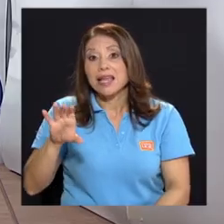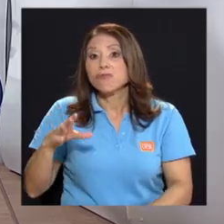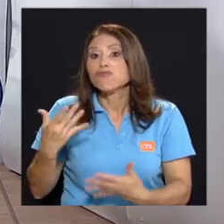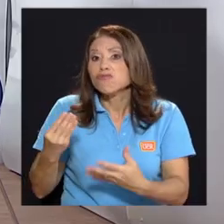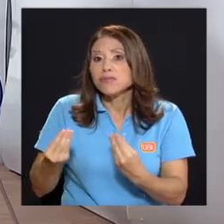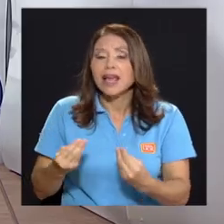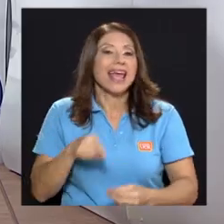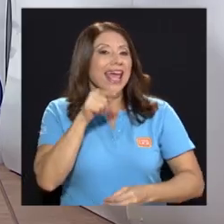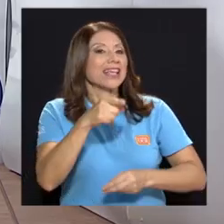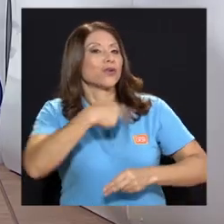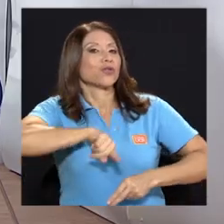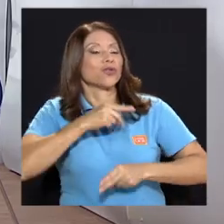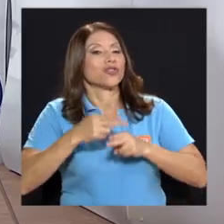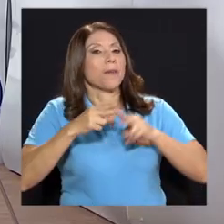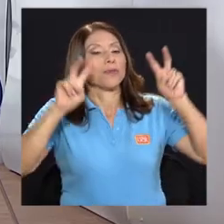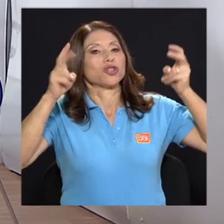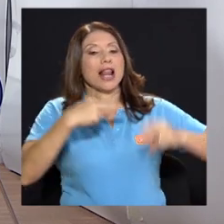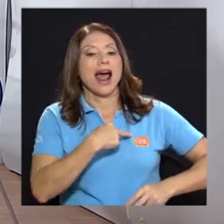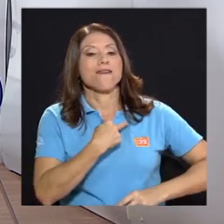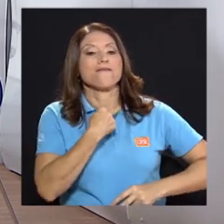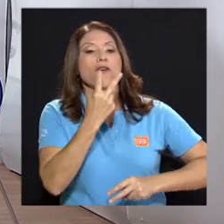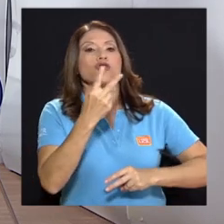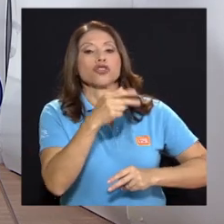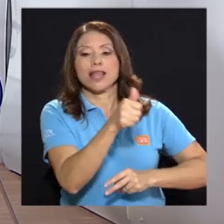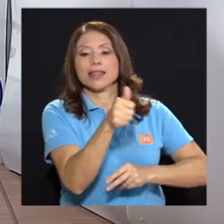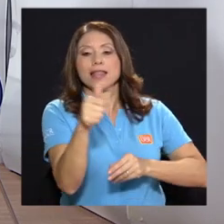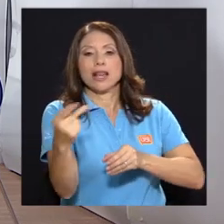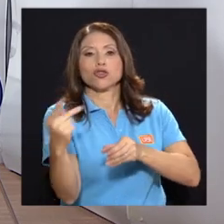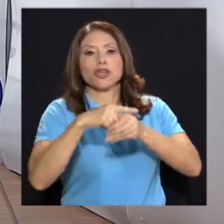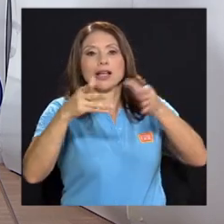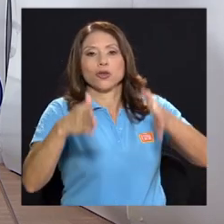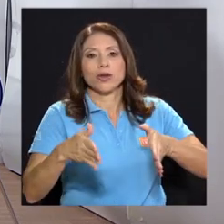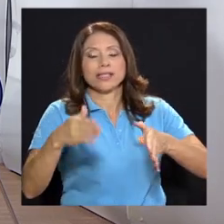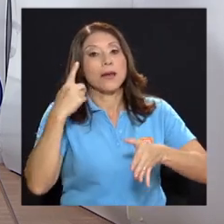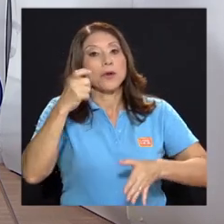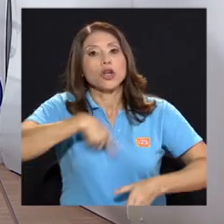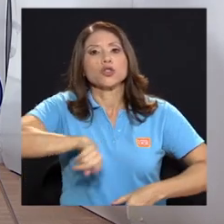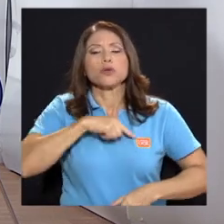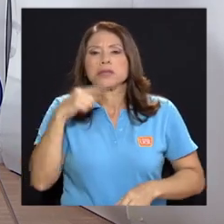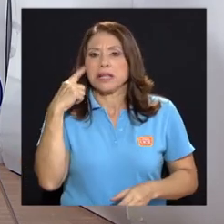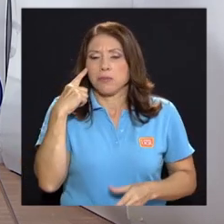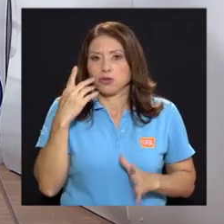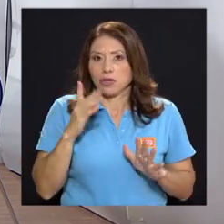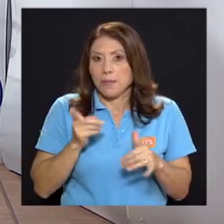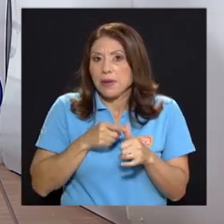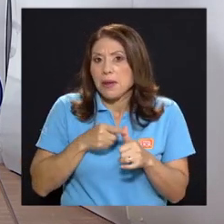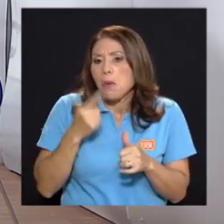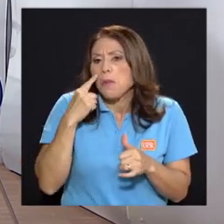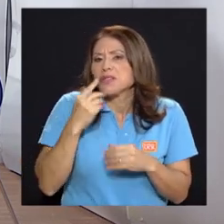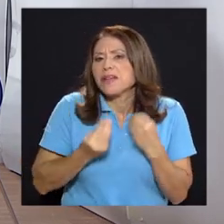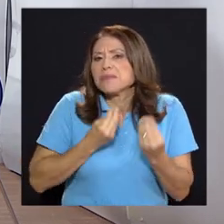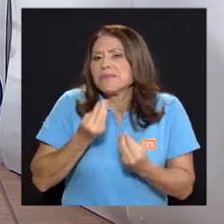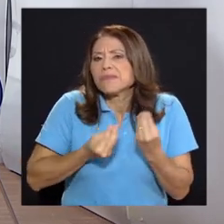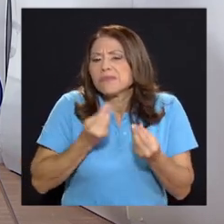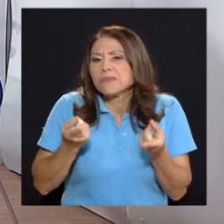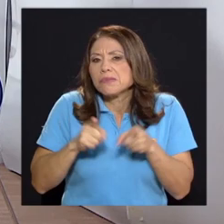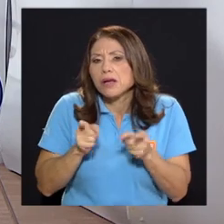llamamos la voz de los actores pues una cosa y dijimos bueno y hay una parte que la podemos ir a tratar de ver hasta dónde llegamos con los números